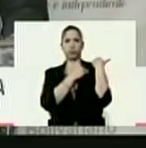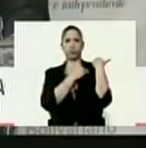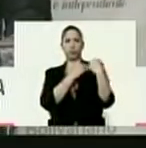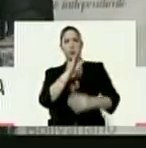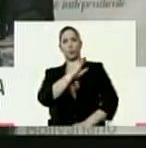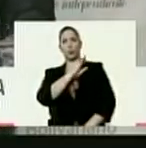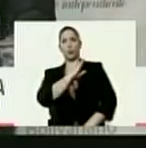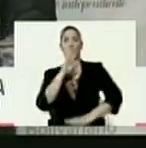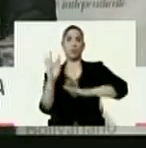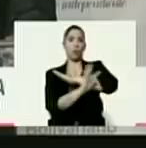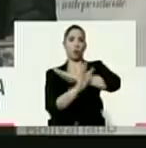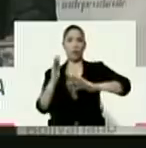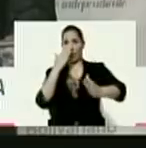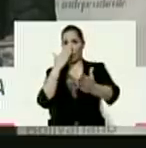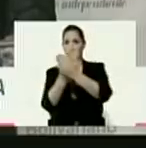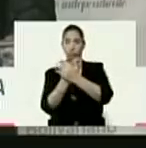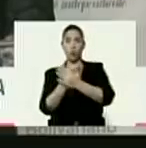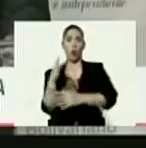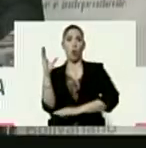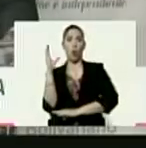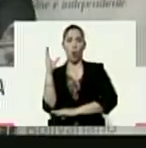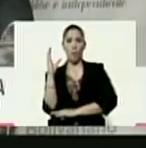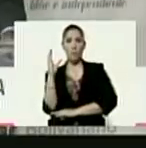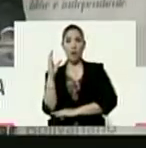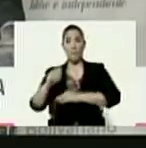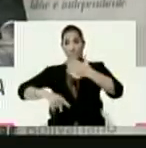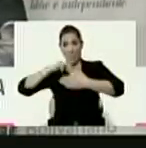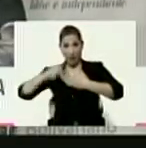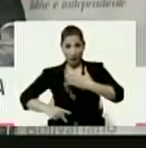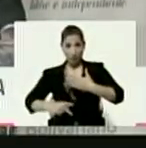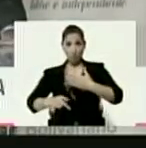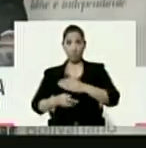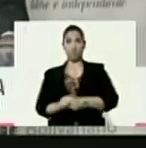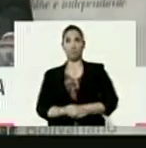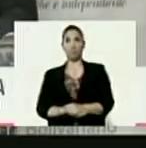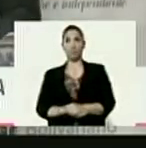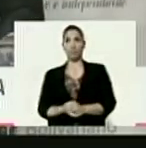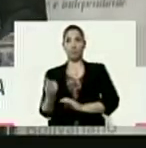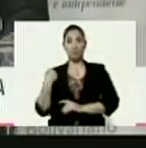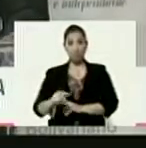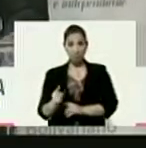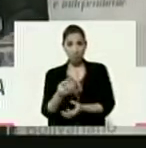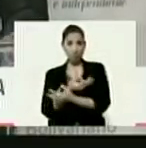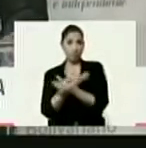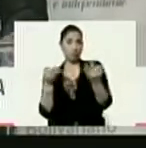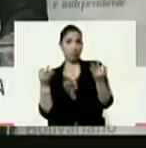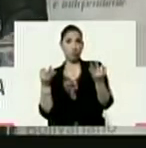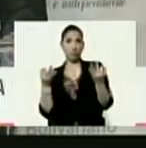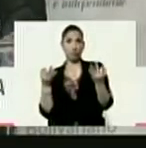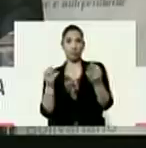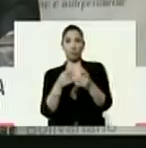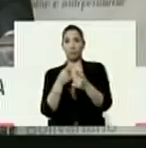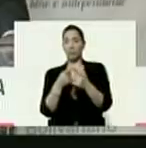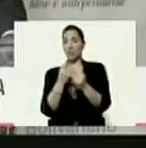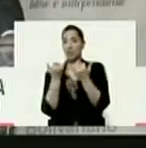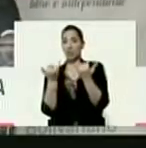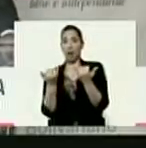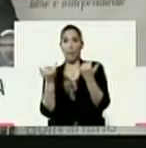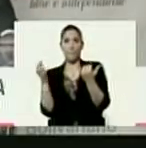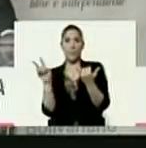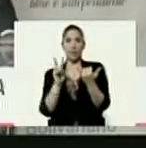de Venezuela con Colombia. Si sus planes hubieran tenido éxito, entonces ya Venezuela